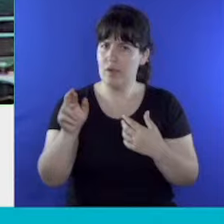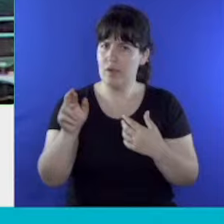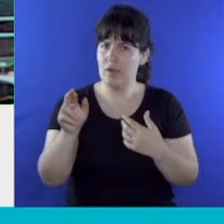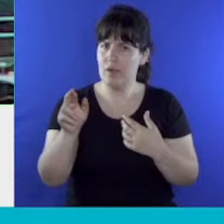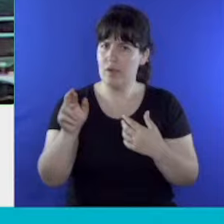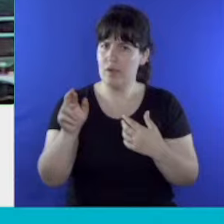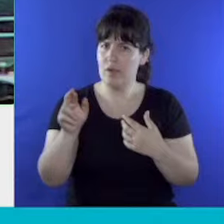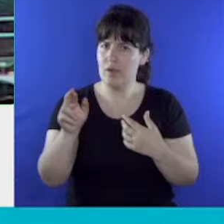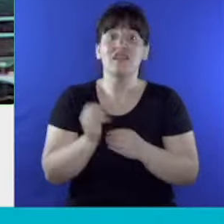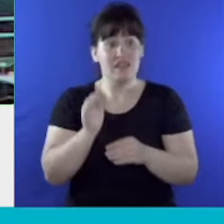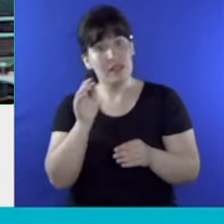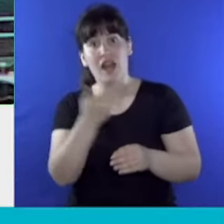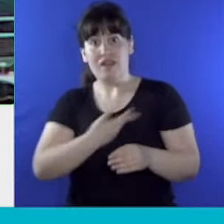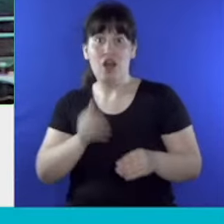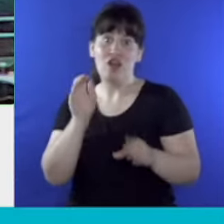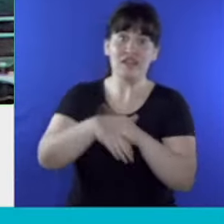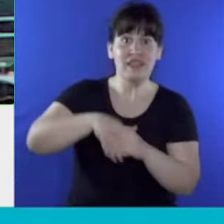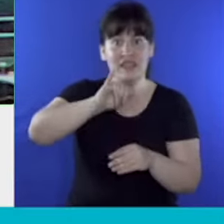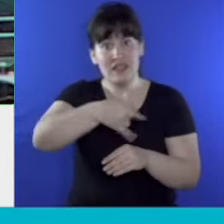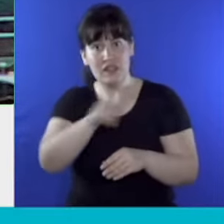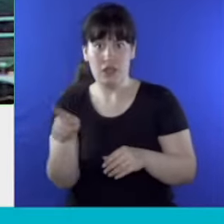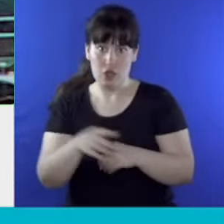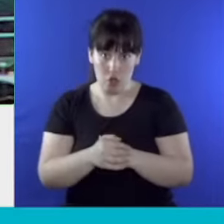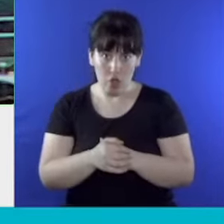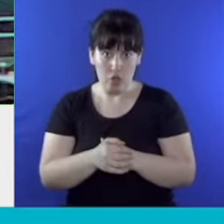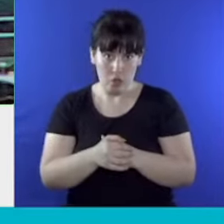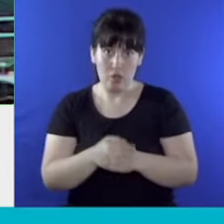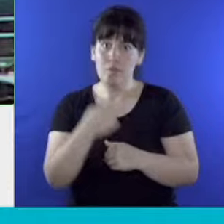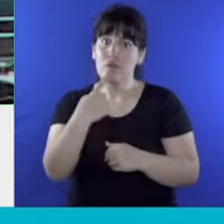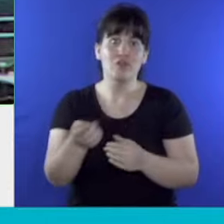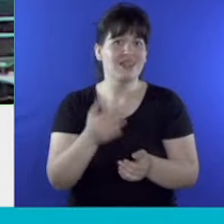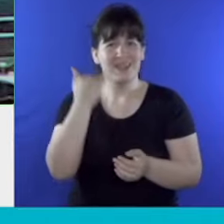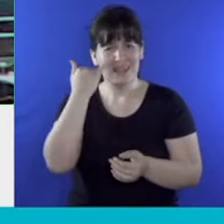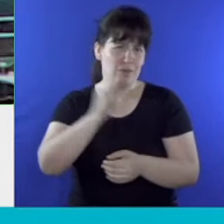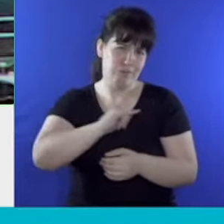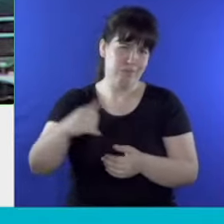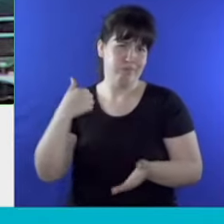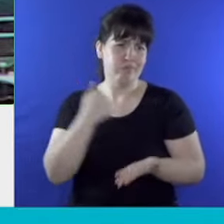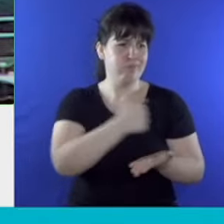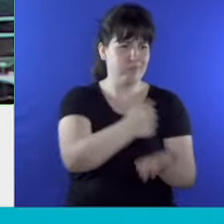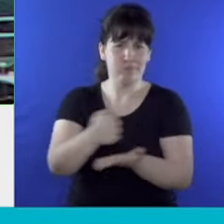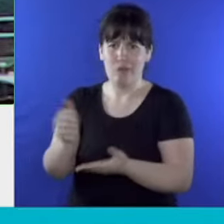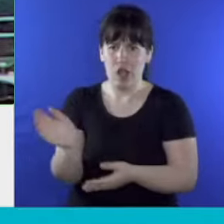interviene, que antes de asumir ya avisó aranceles para todos y todas.